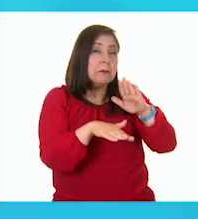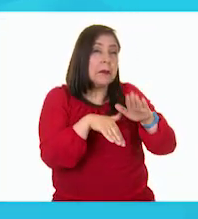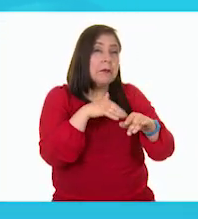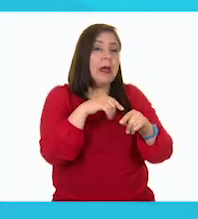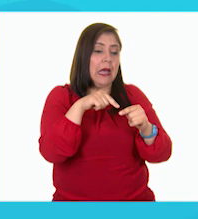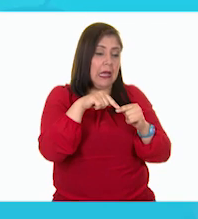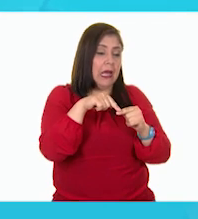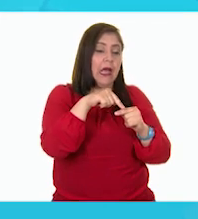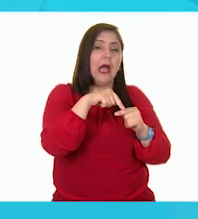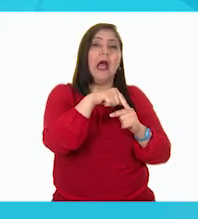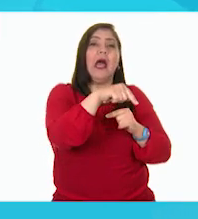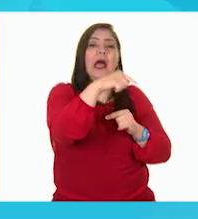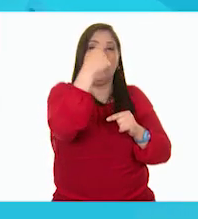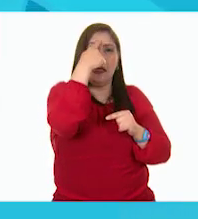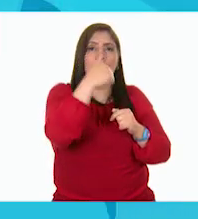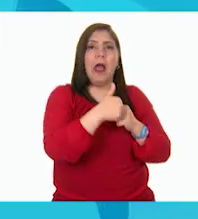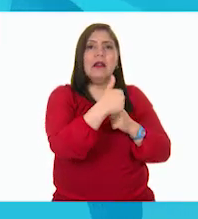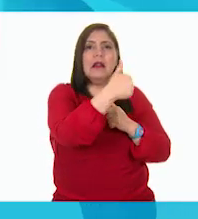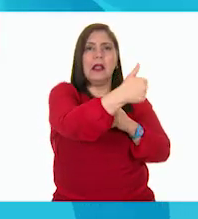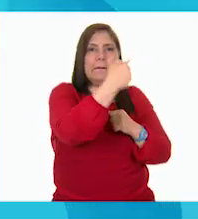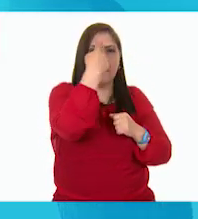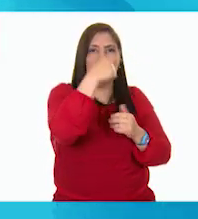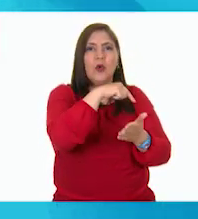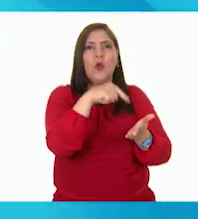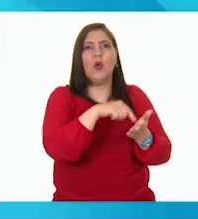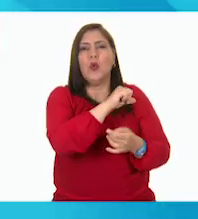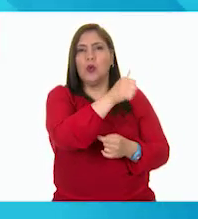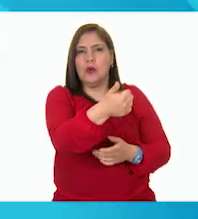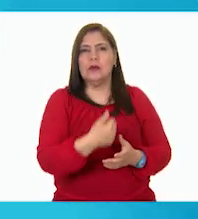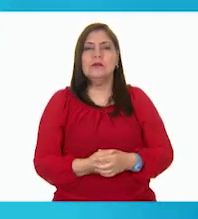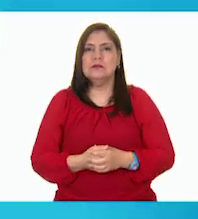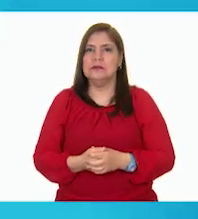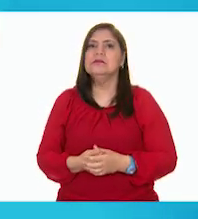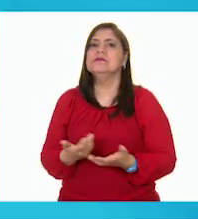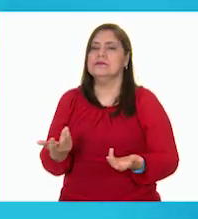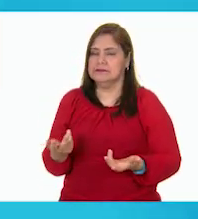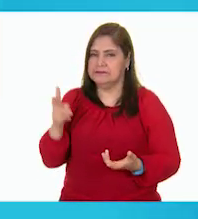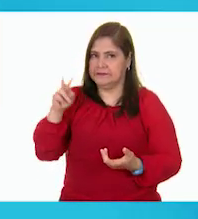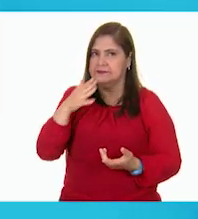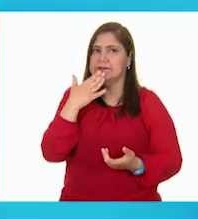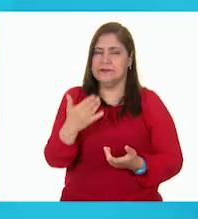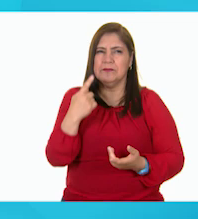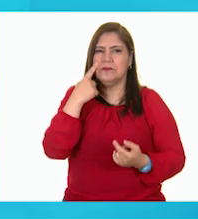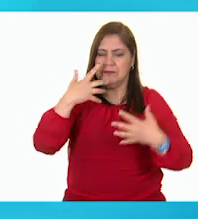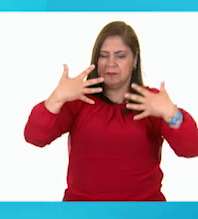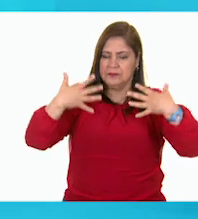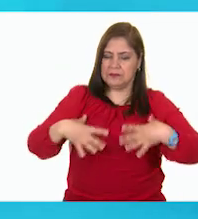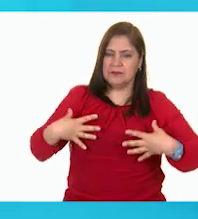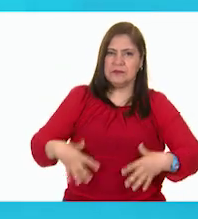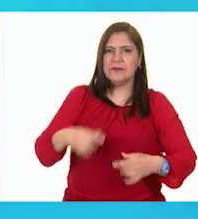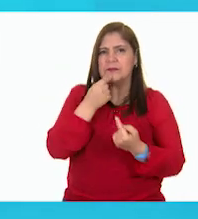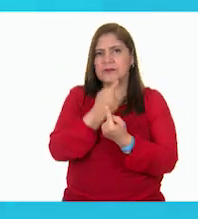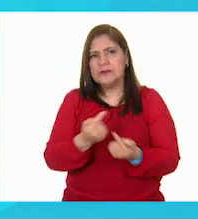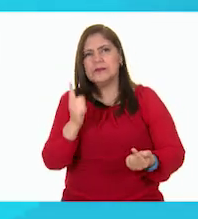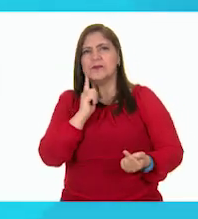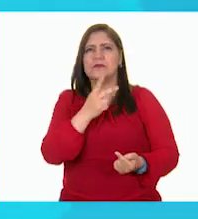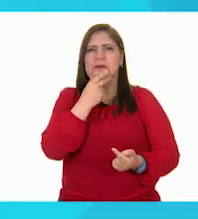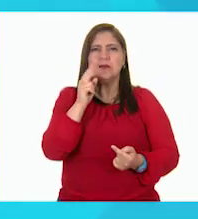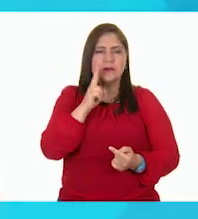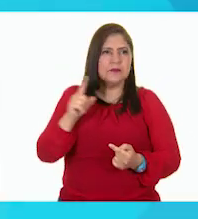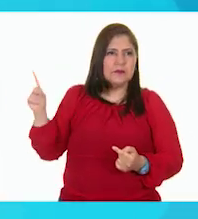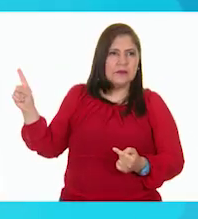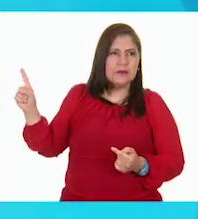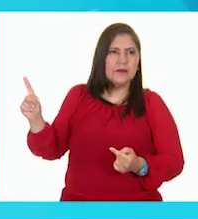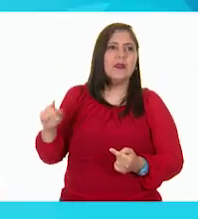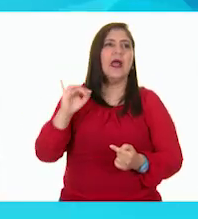que recorren para llegar a otro lugar. Exacto, ¿verdad? Y además observa la vestimenta de las niñas y de los niños.